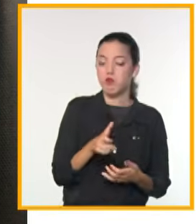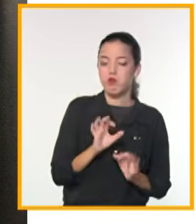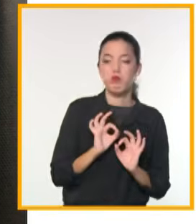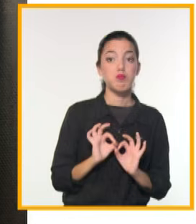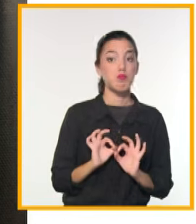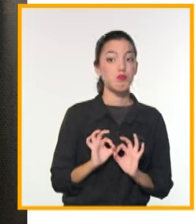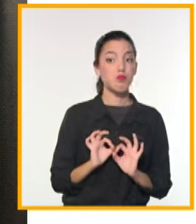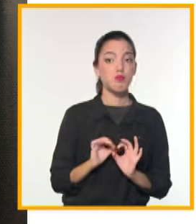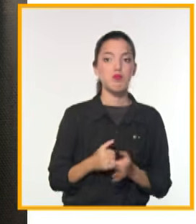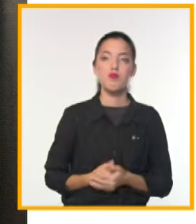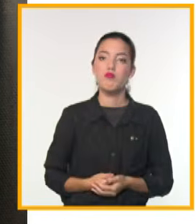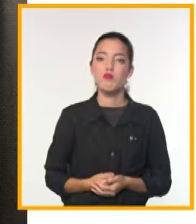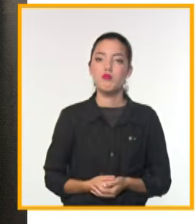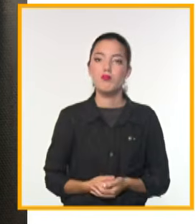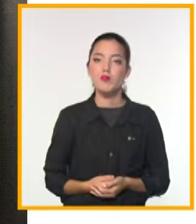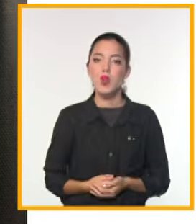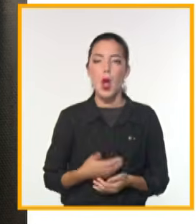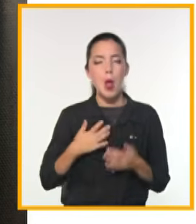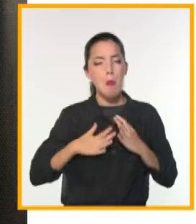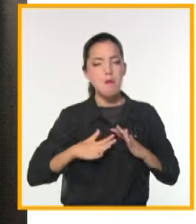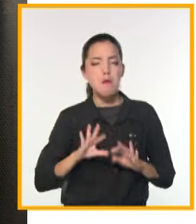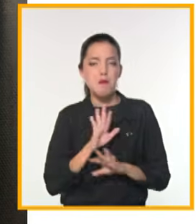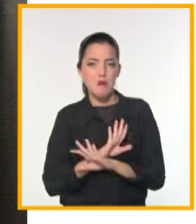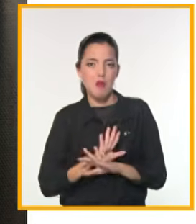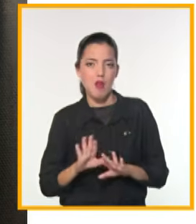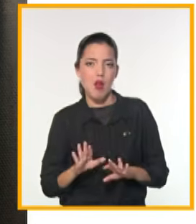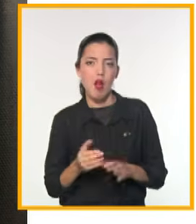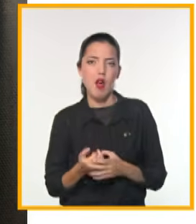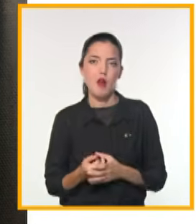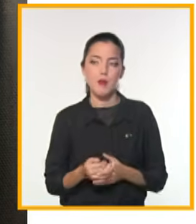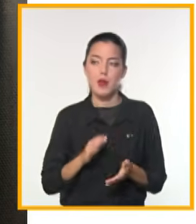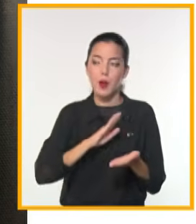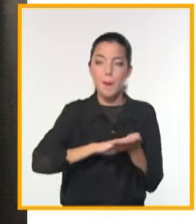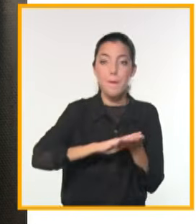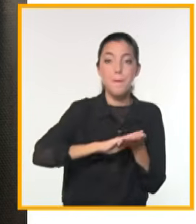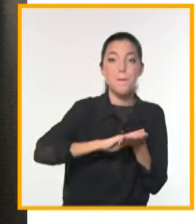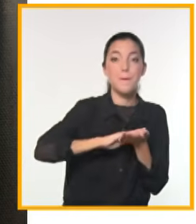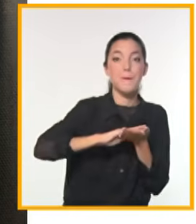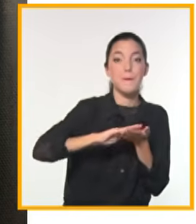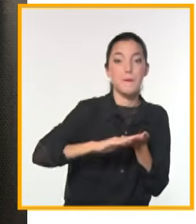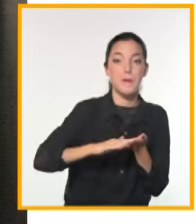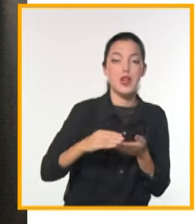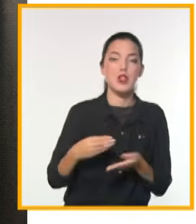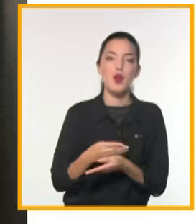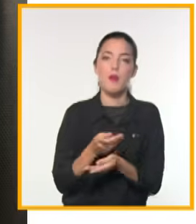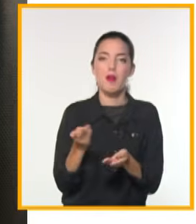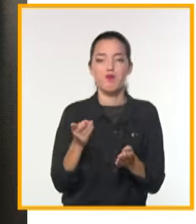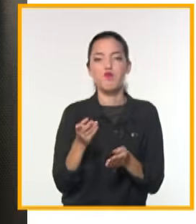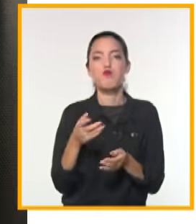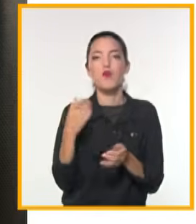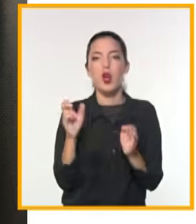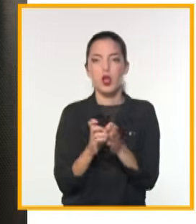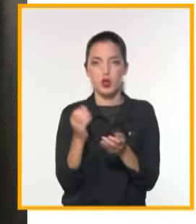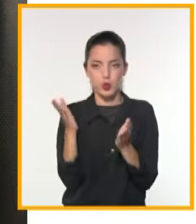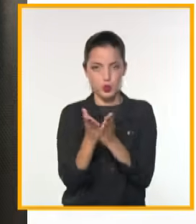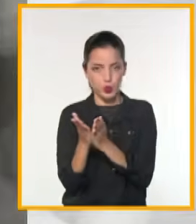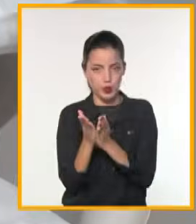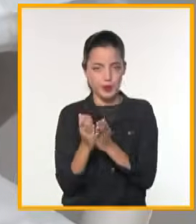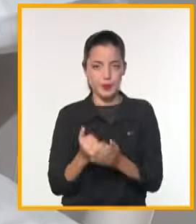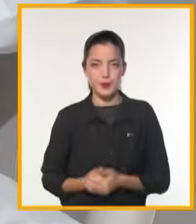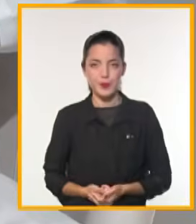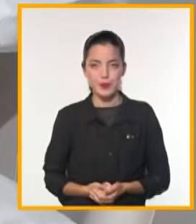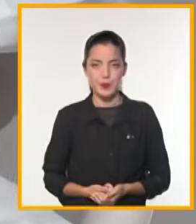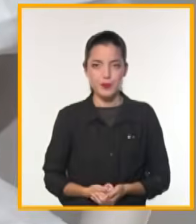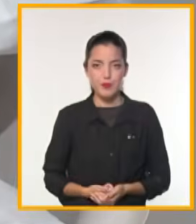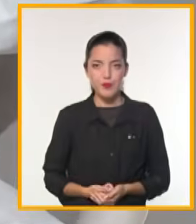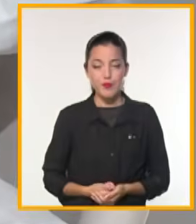habla, tranquilo. Y entonces me dieron el permiso para ir a estudiar. Porque él se ha saltado una parte de esta historia,